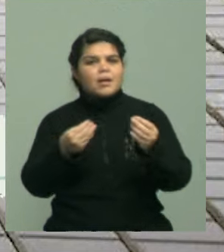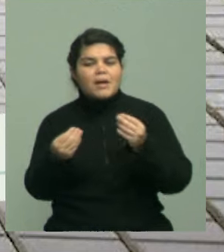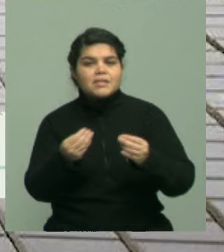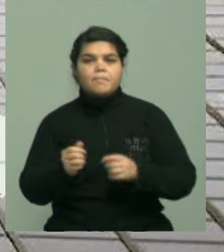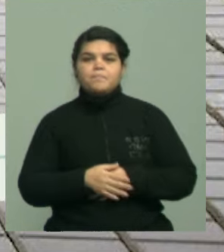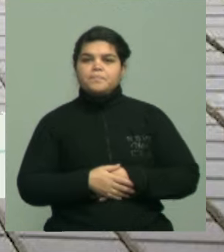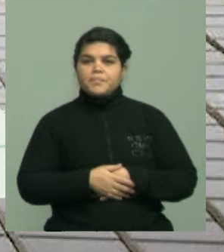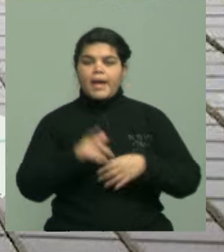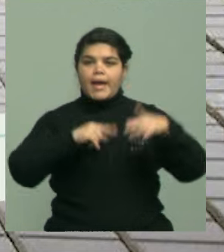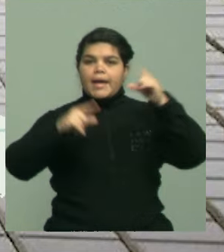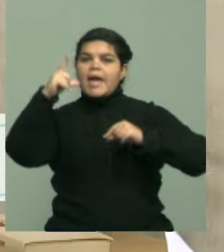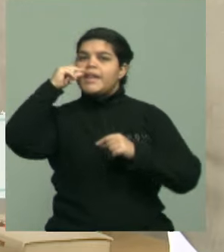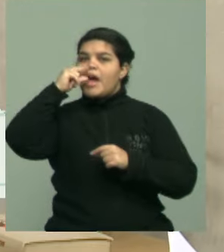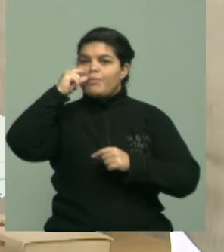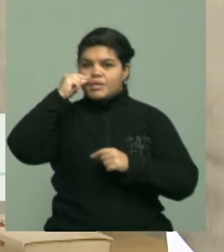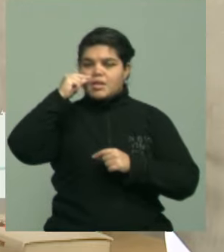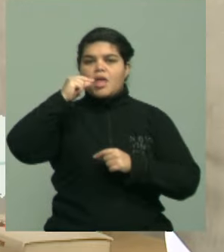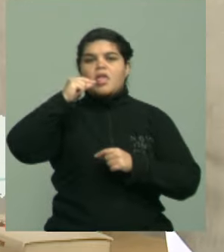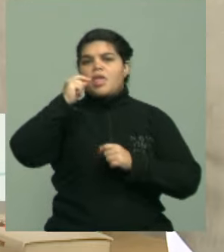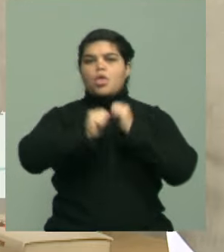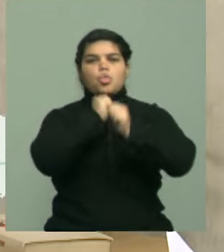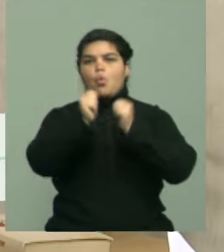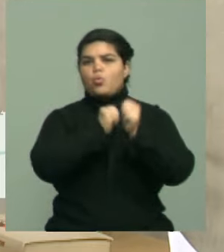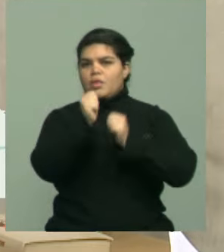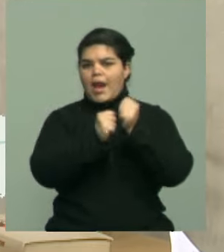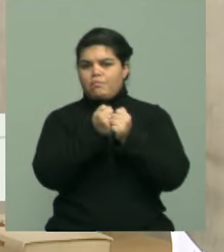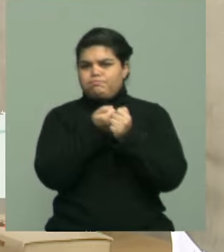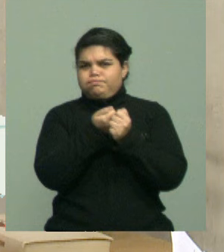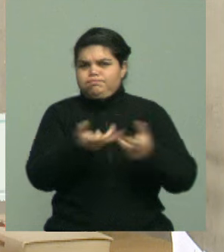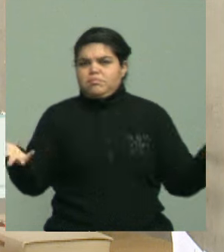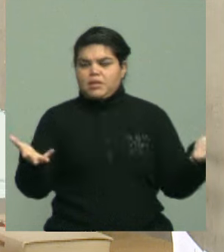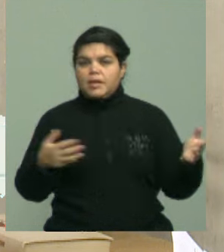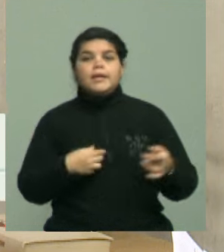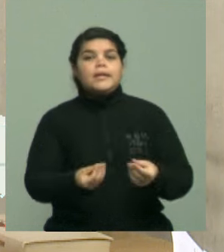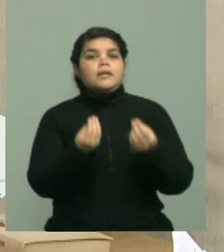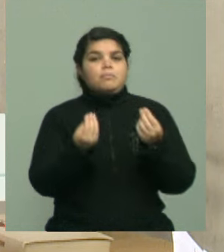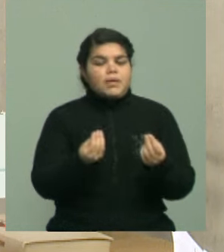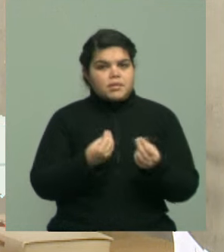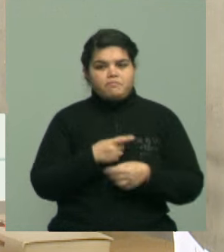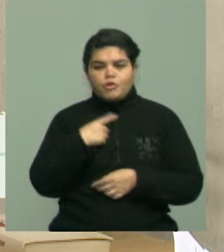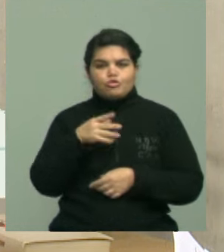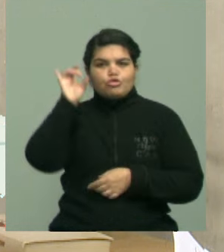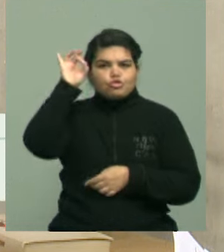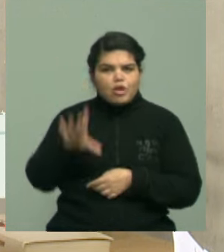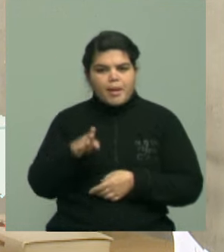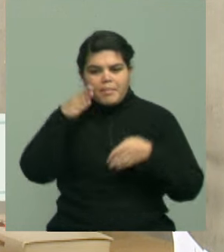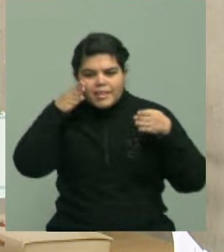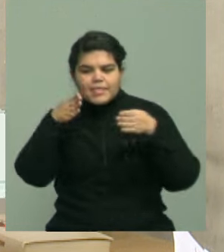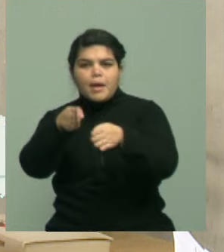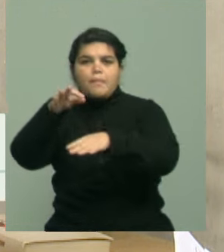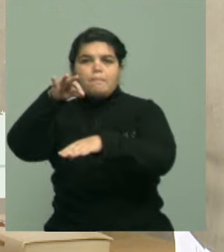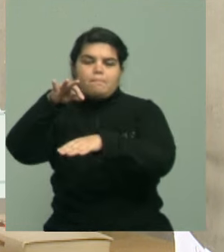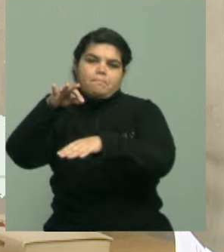industrial. Ah, claro. No solo médicamente, sino tenemos otras formas de cultivar cannabis. El cannabis recupera suelo,